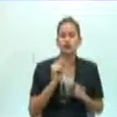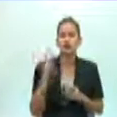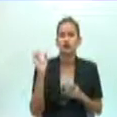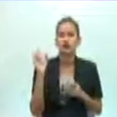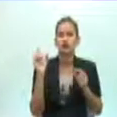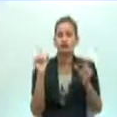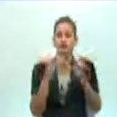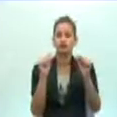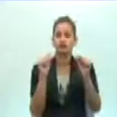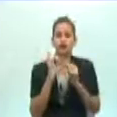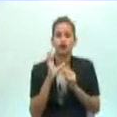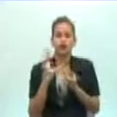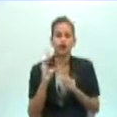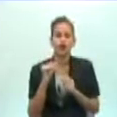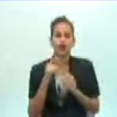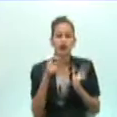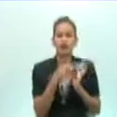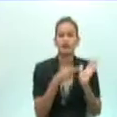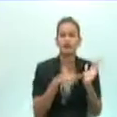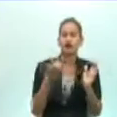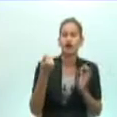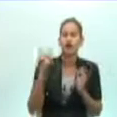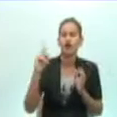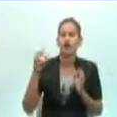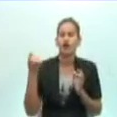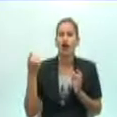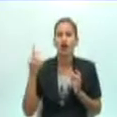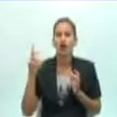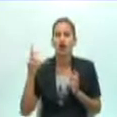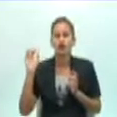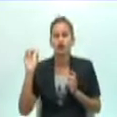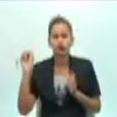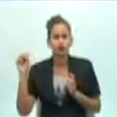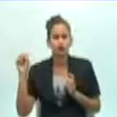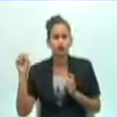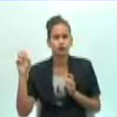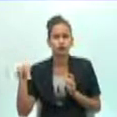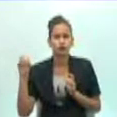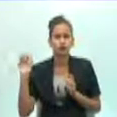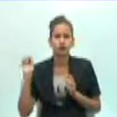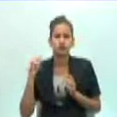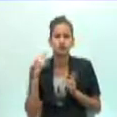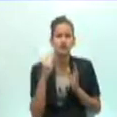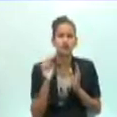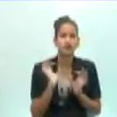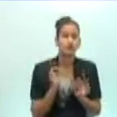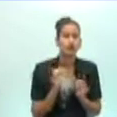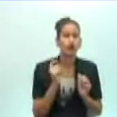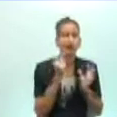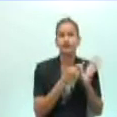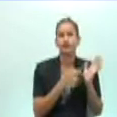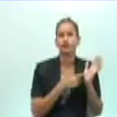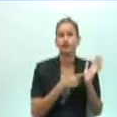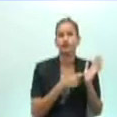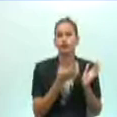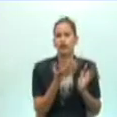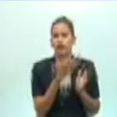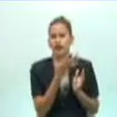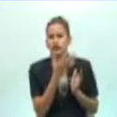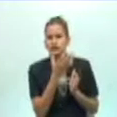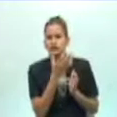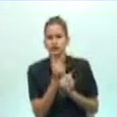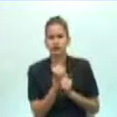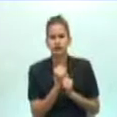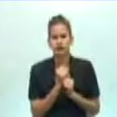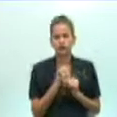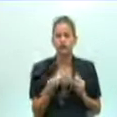elementos análogos, son elementos similares, iguales, que realizan la misma función dentro de la